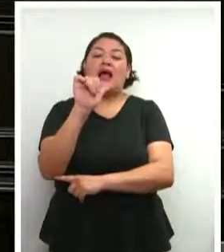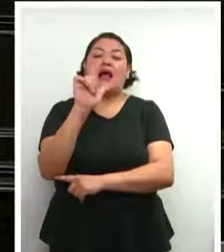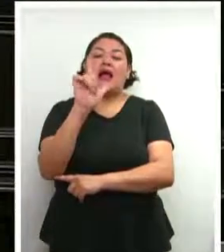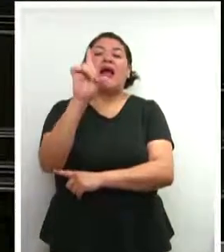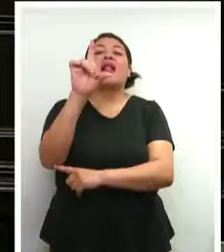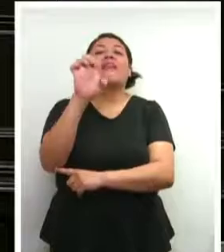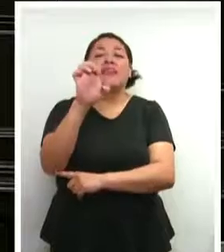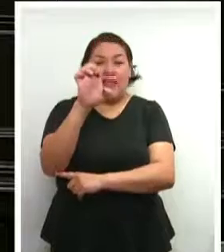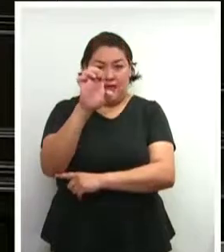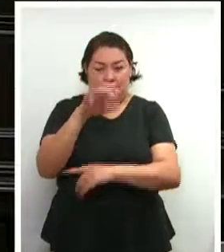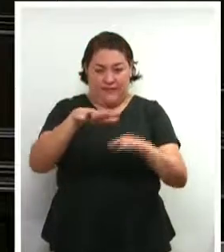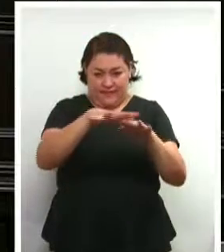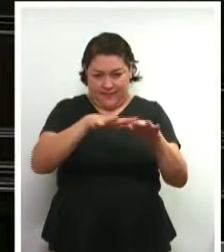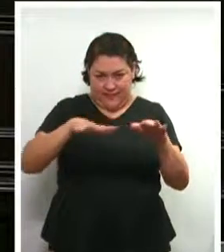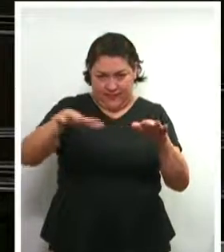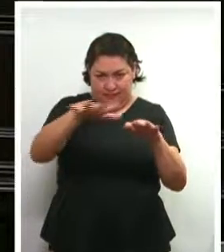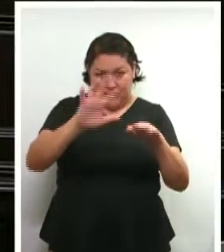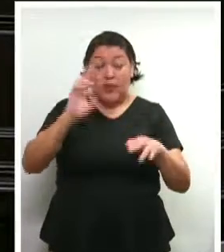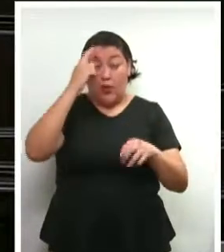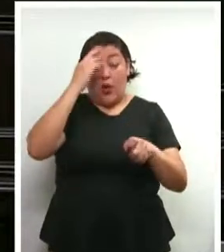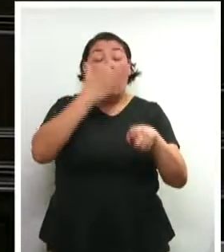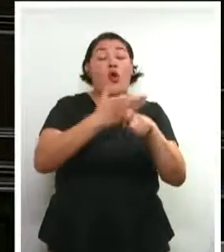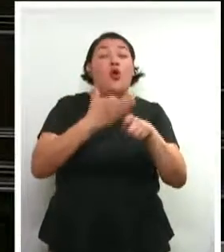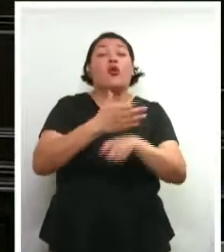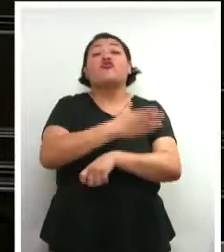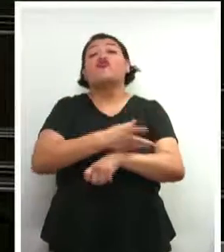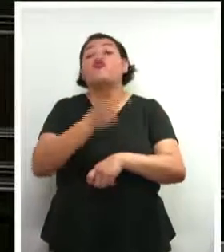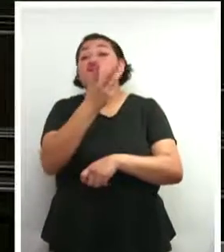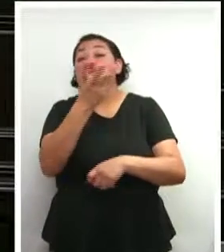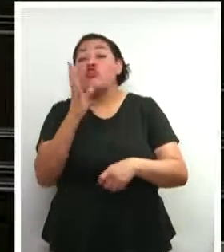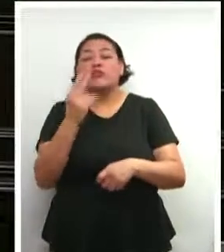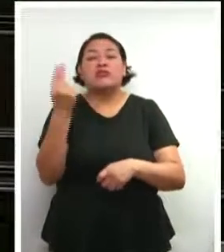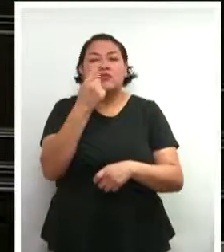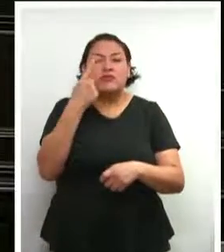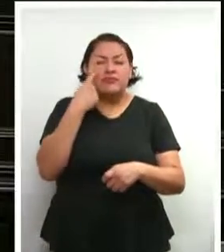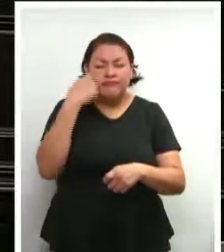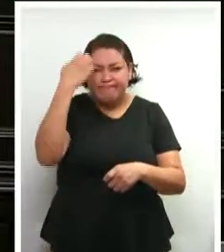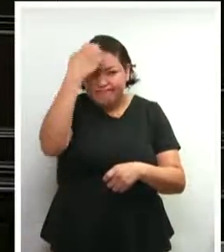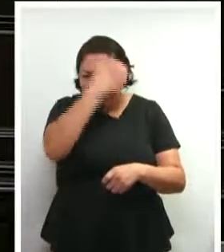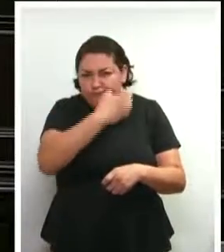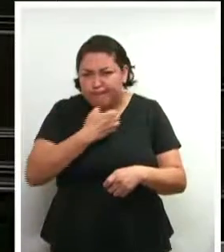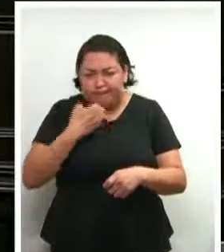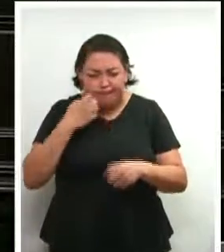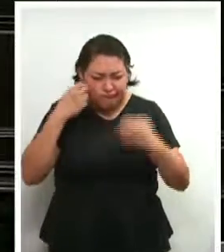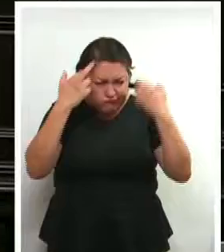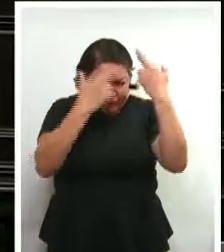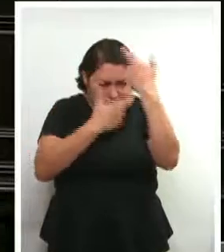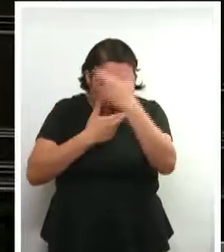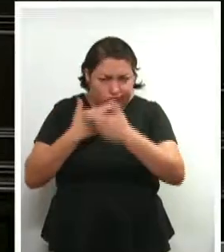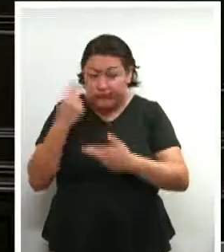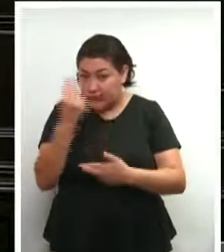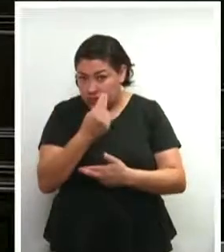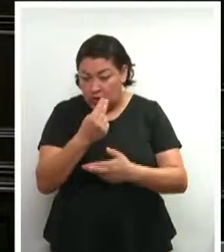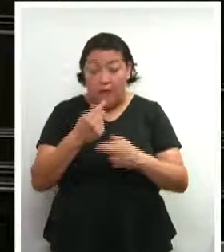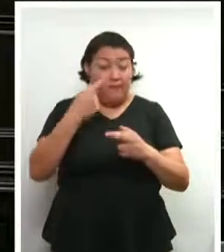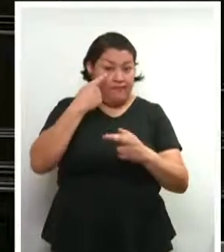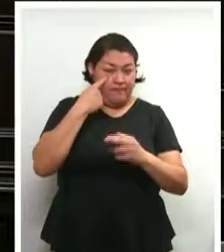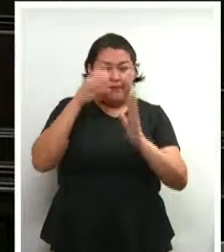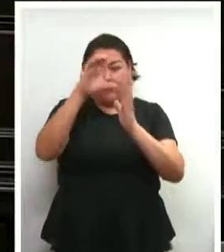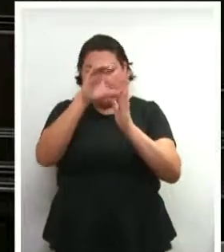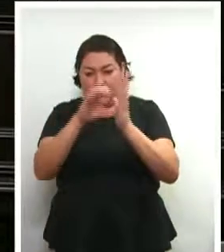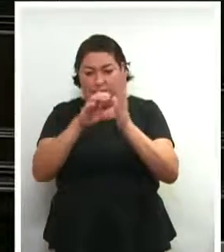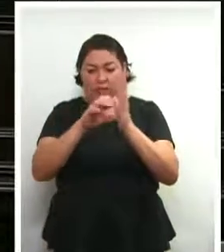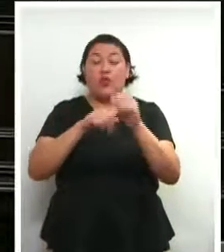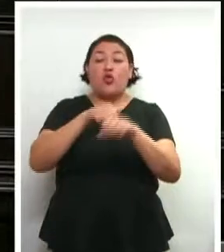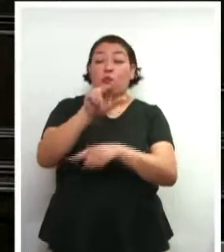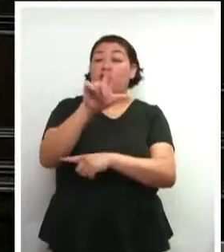los compañeros, a todos nosotros, a que hagamos una revisión puntual. El artículo 17